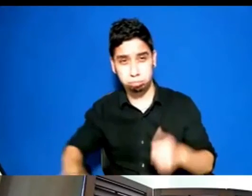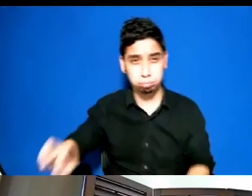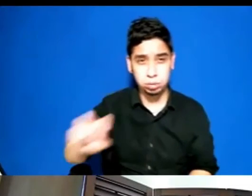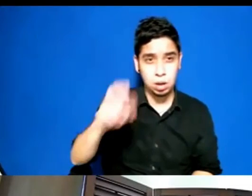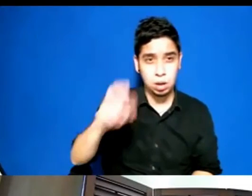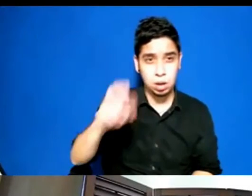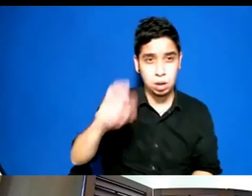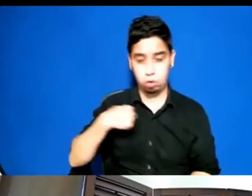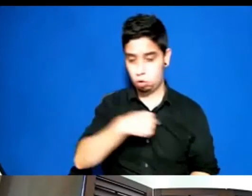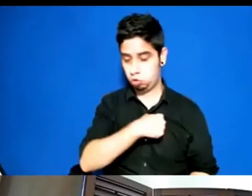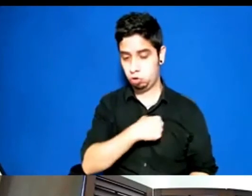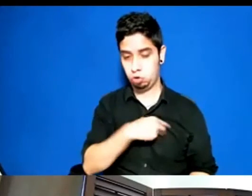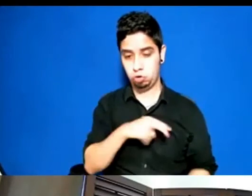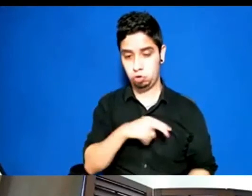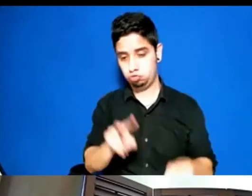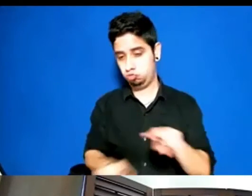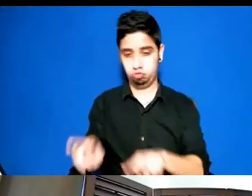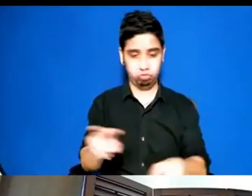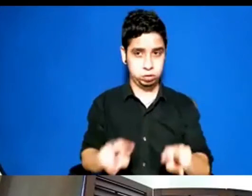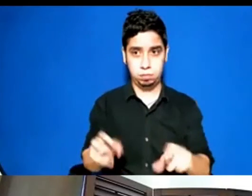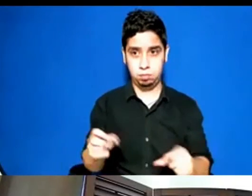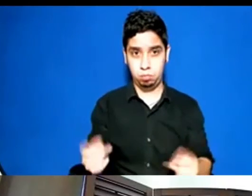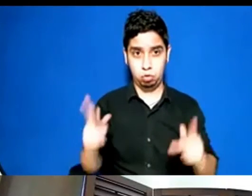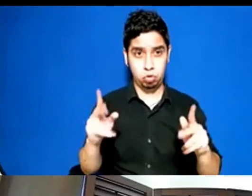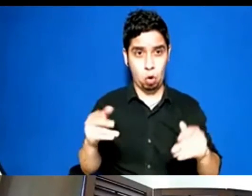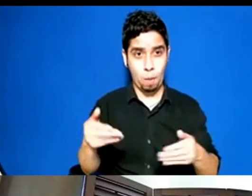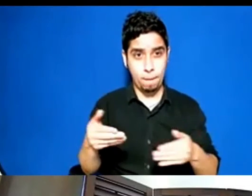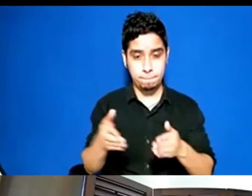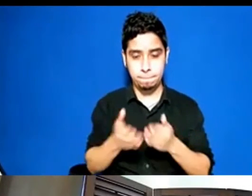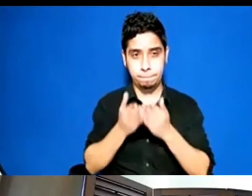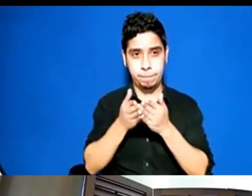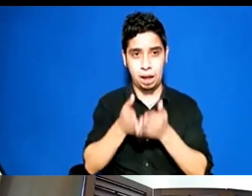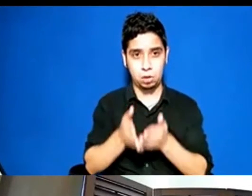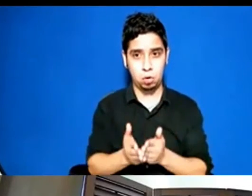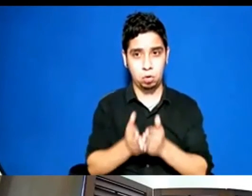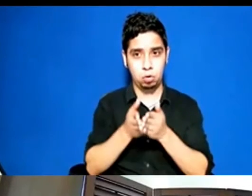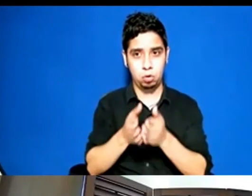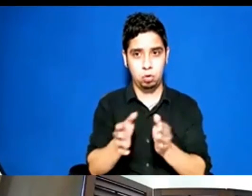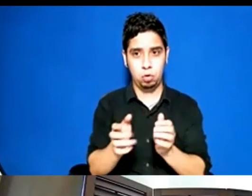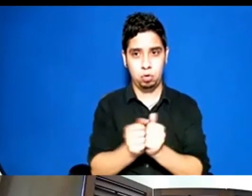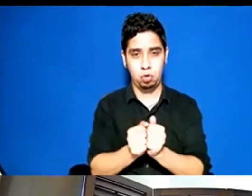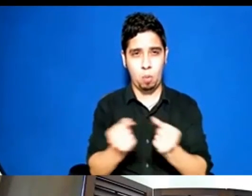los depredadores, y hay grandes barcos pesqueros con